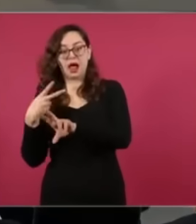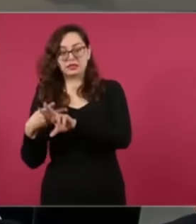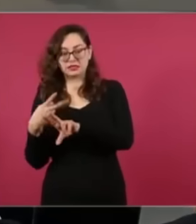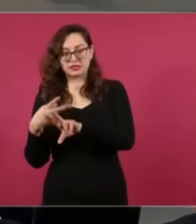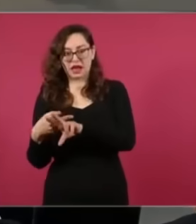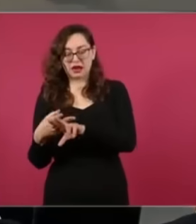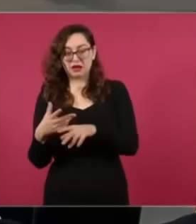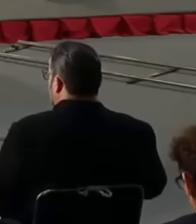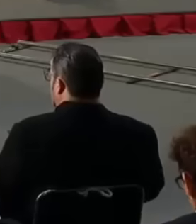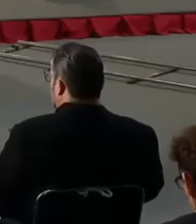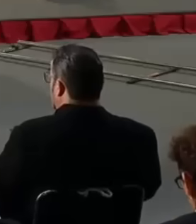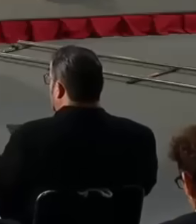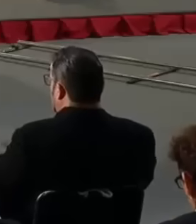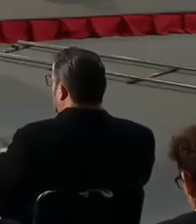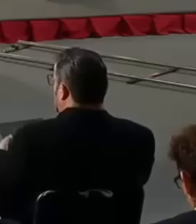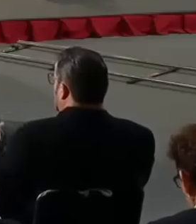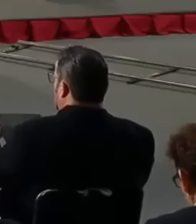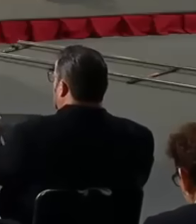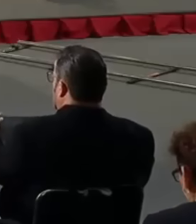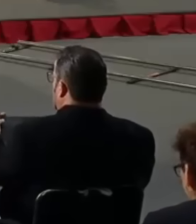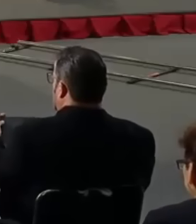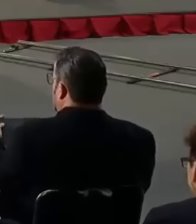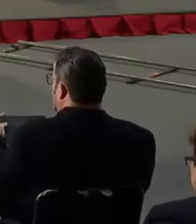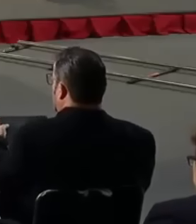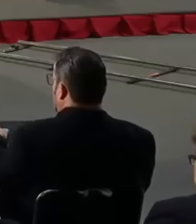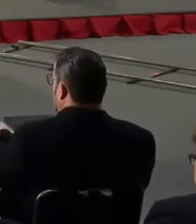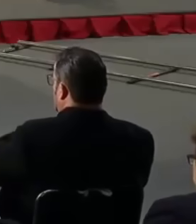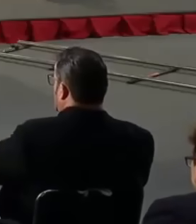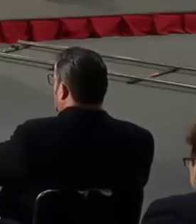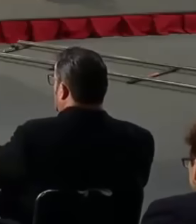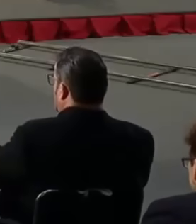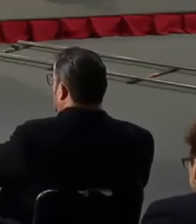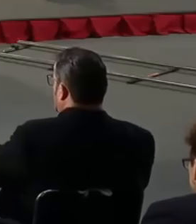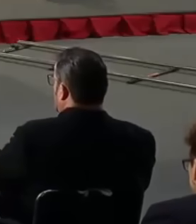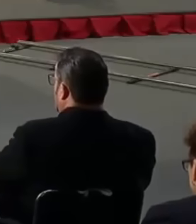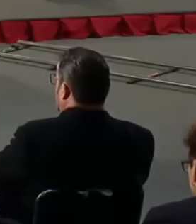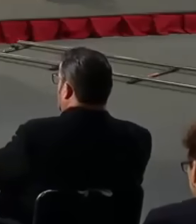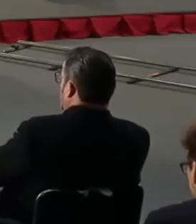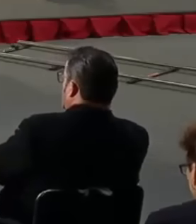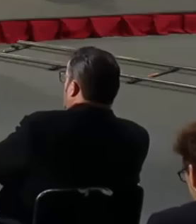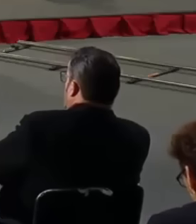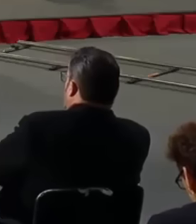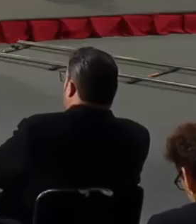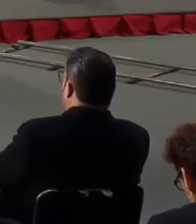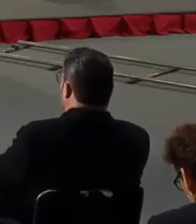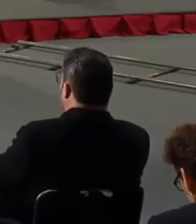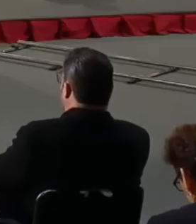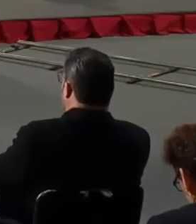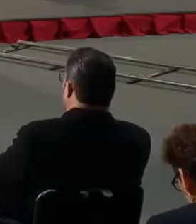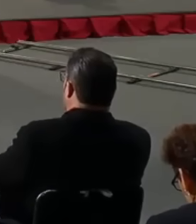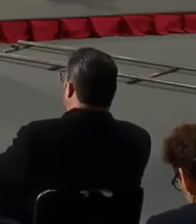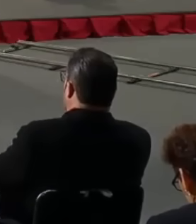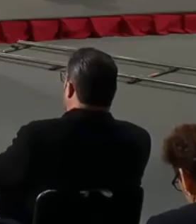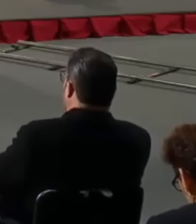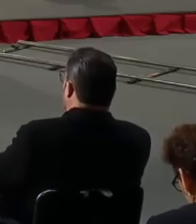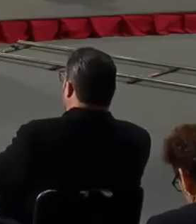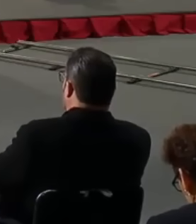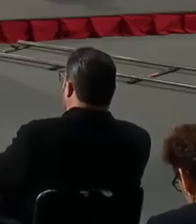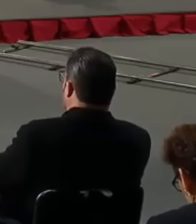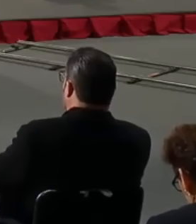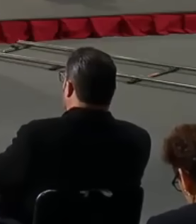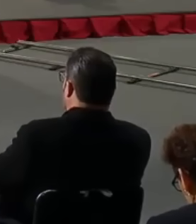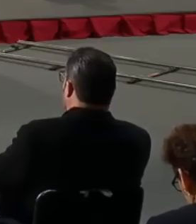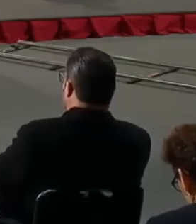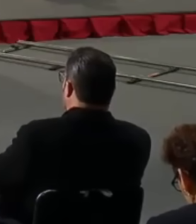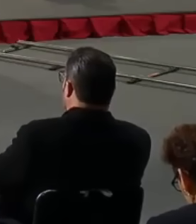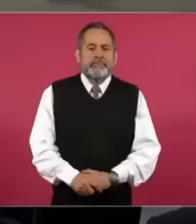lado, existe una campaña pagada a través de cuentas automatizadas como narcopresidente y tienen mucha más injerencia en